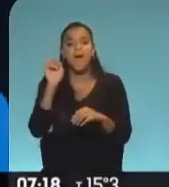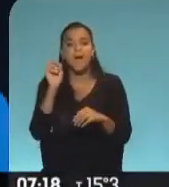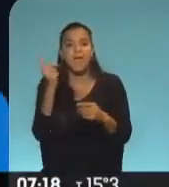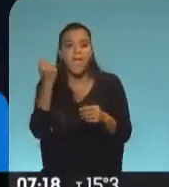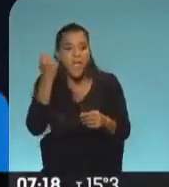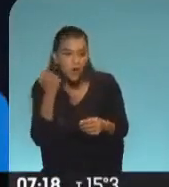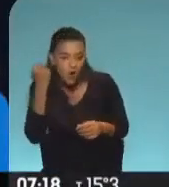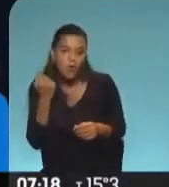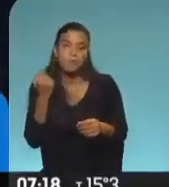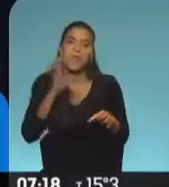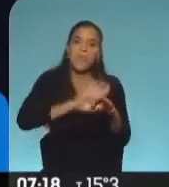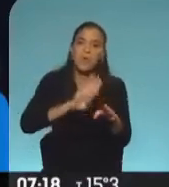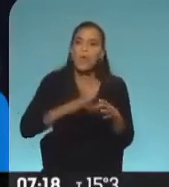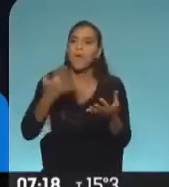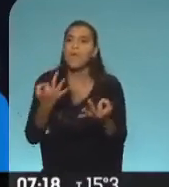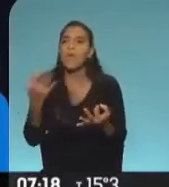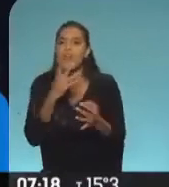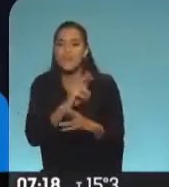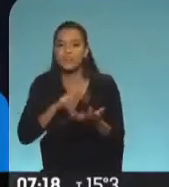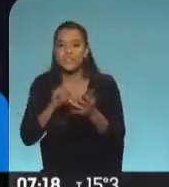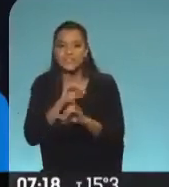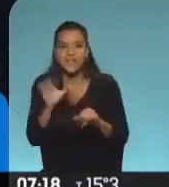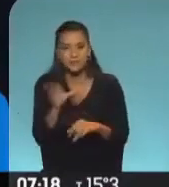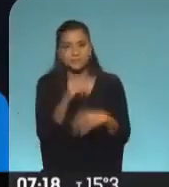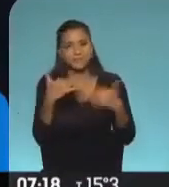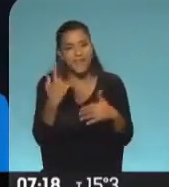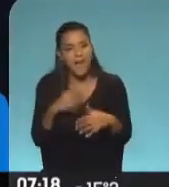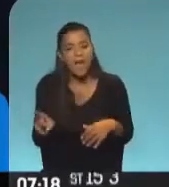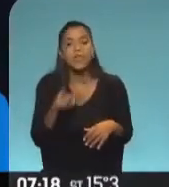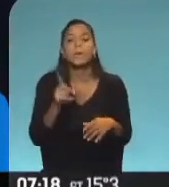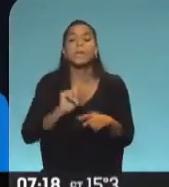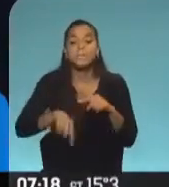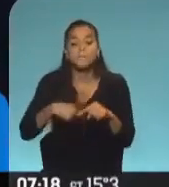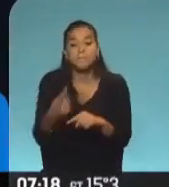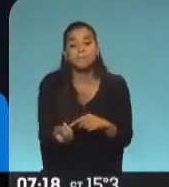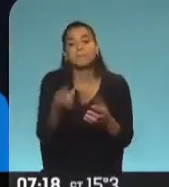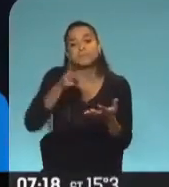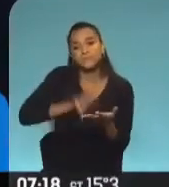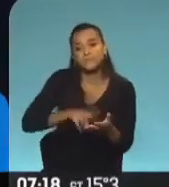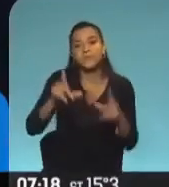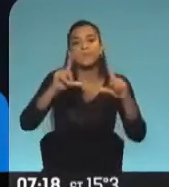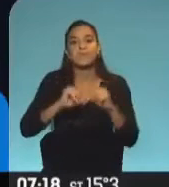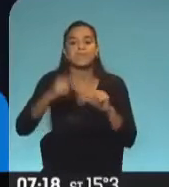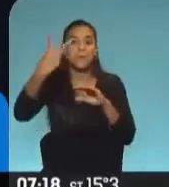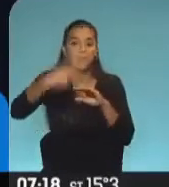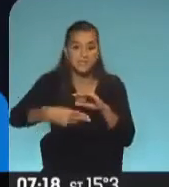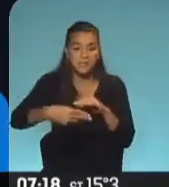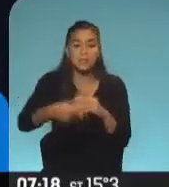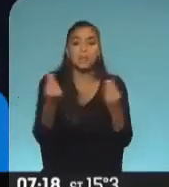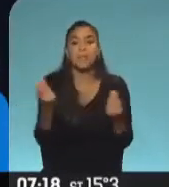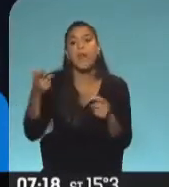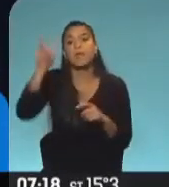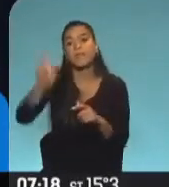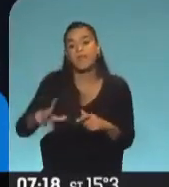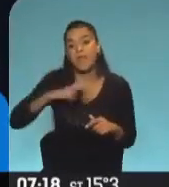buenas noticias juntos. Claro. Pero mañana es el día de otra vez, es la fecha de vencimiento que puso el gobierno para que los